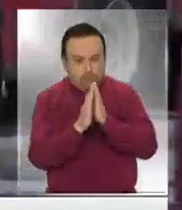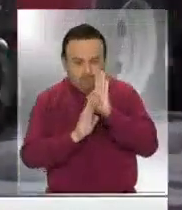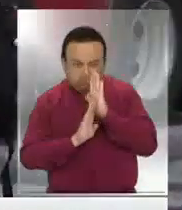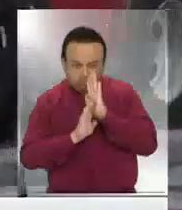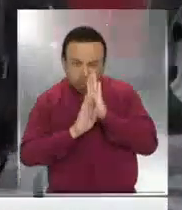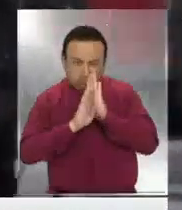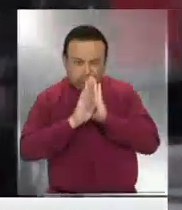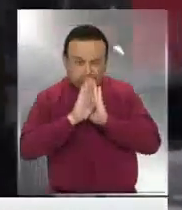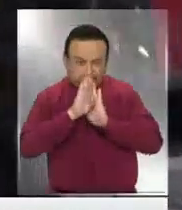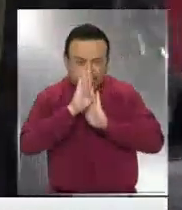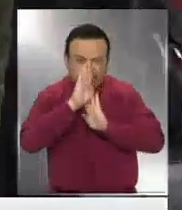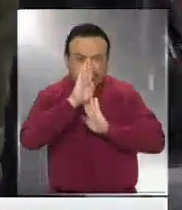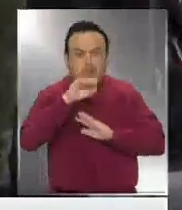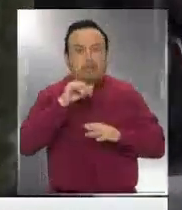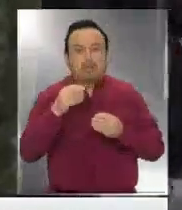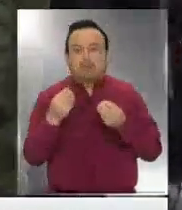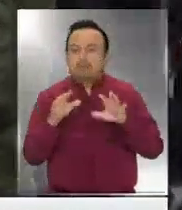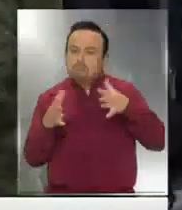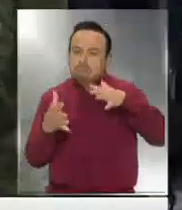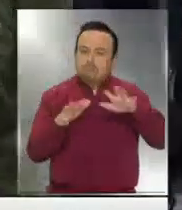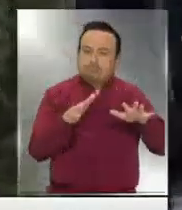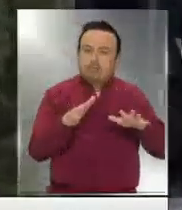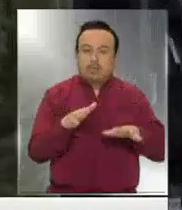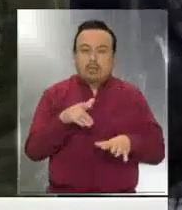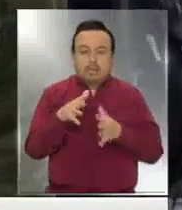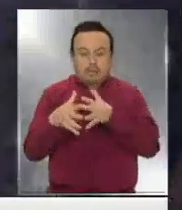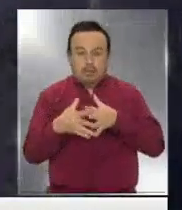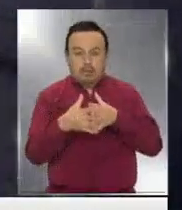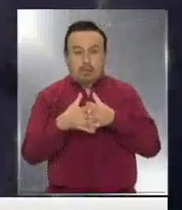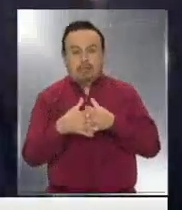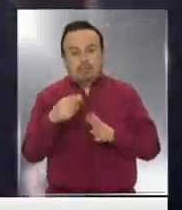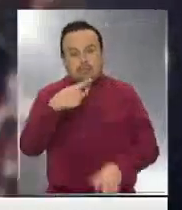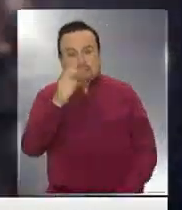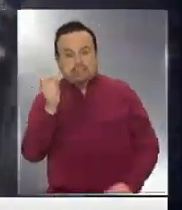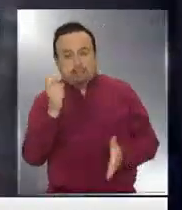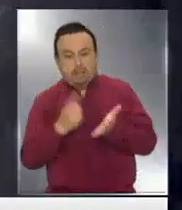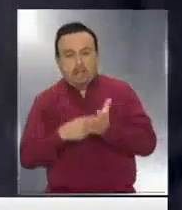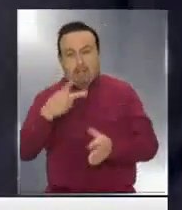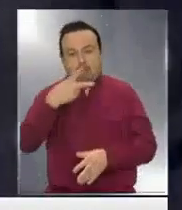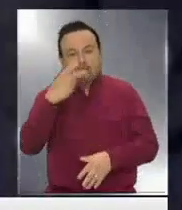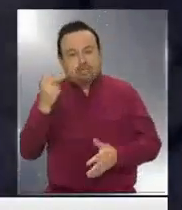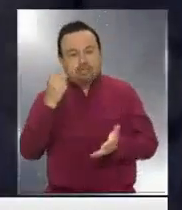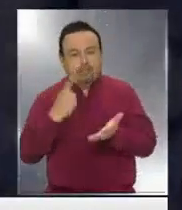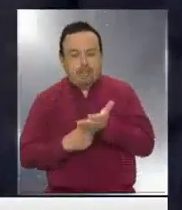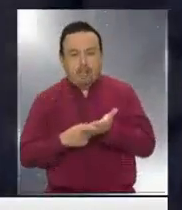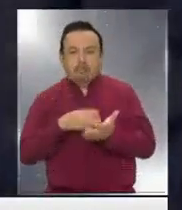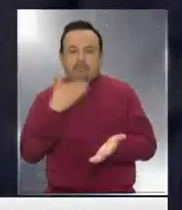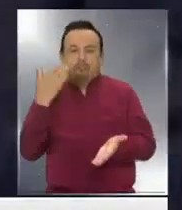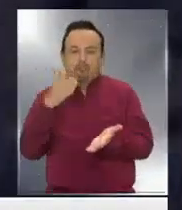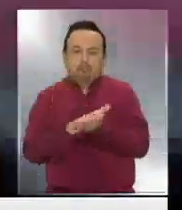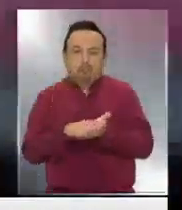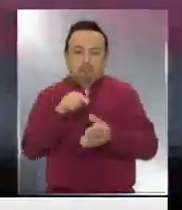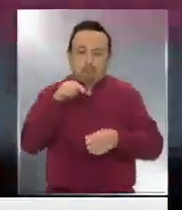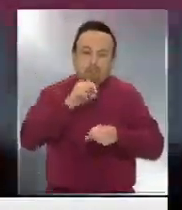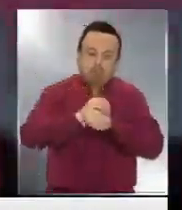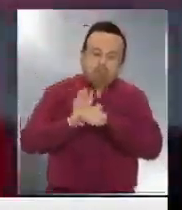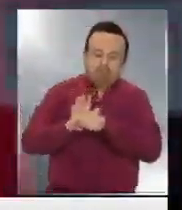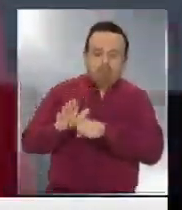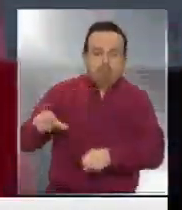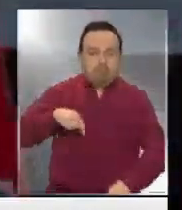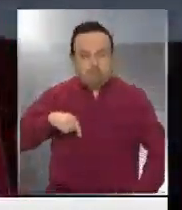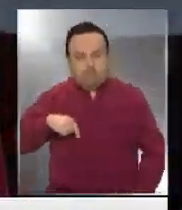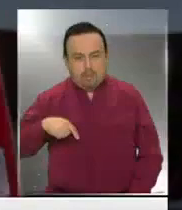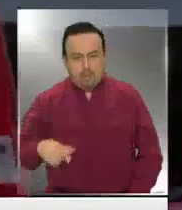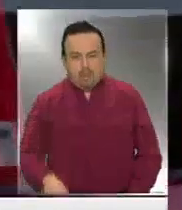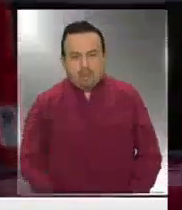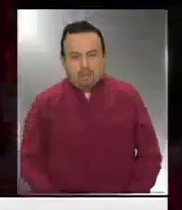en Estados Unidos podrían morir entre 100.000 y 200.000 personas a causa del coronavirus.